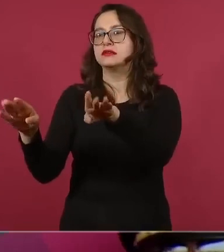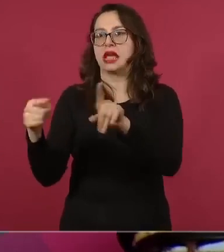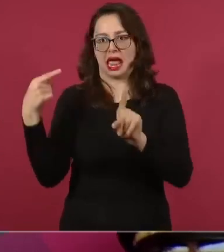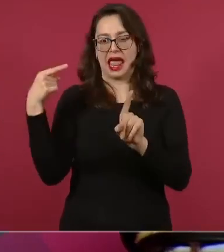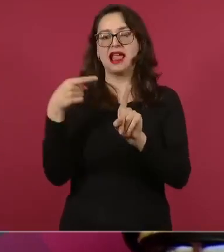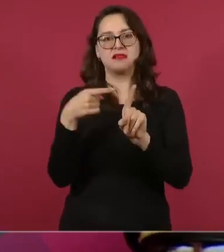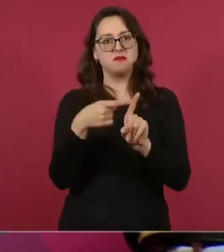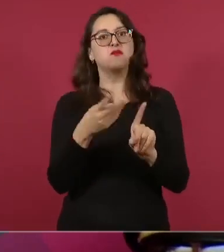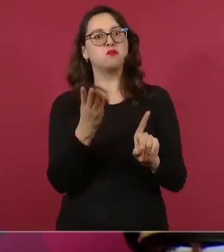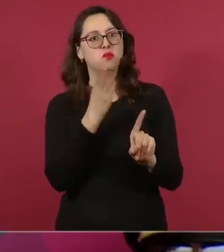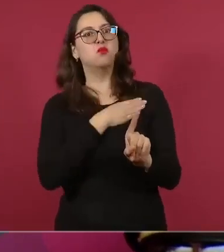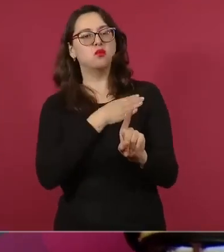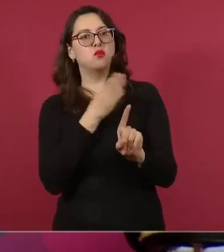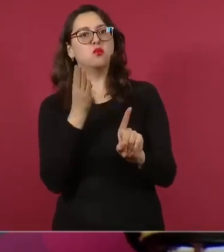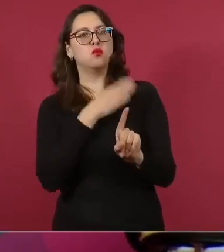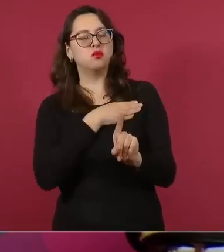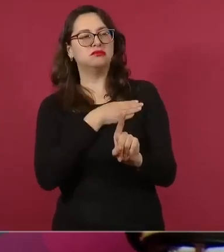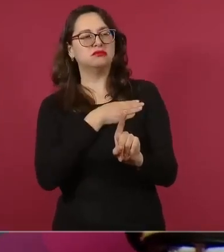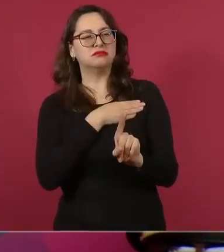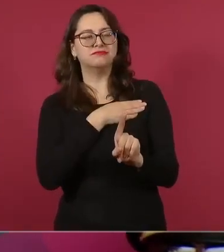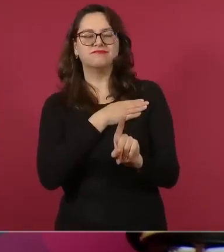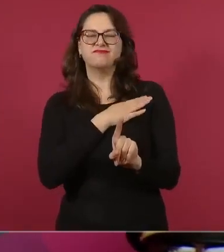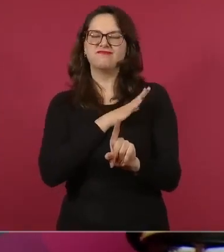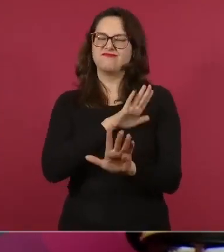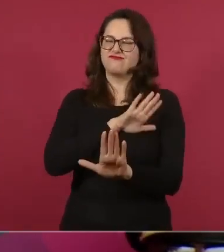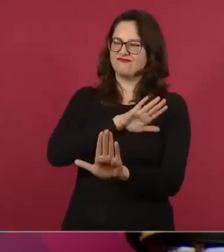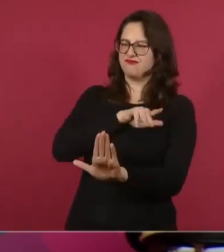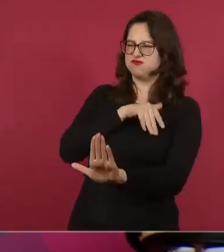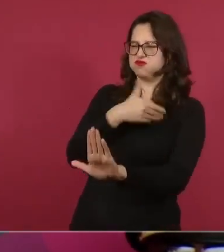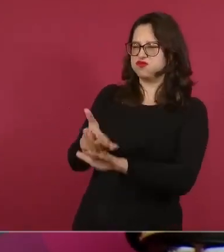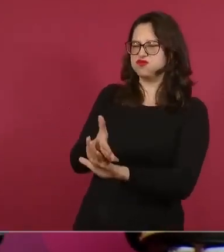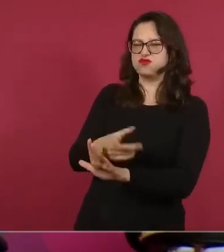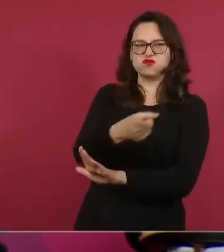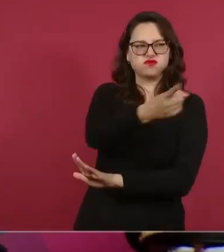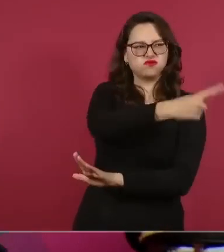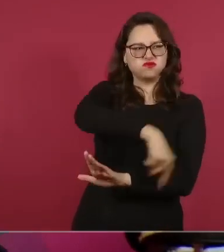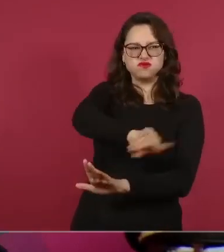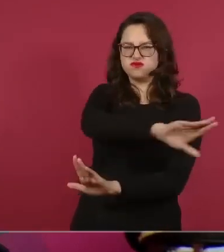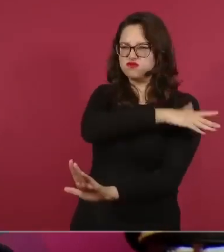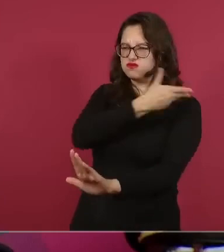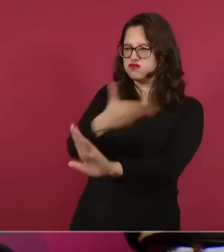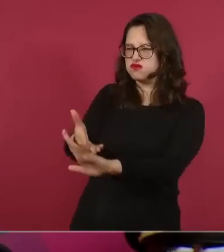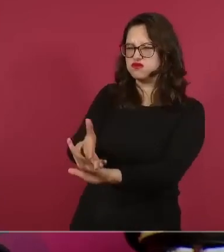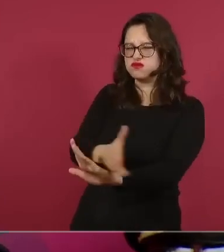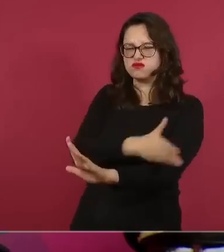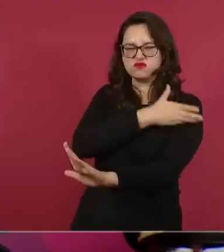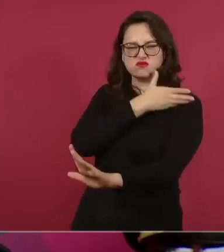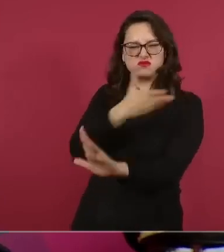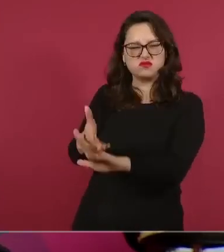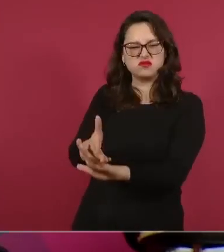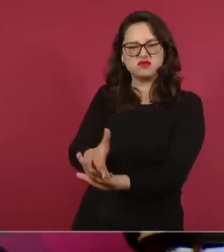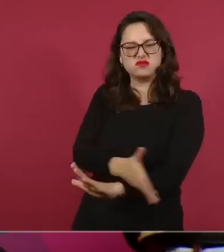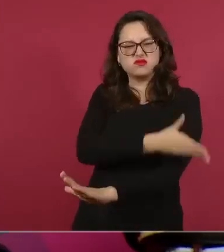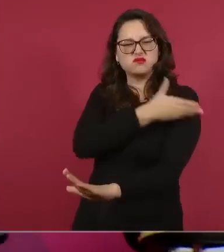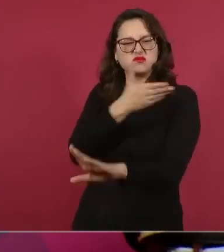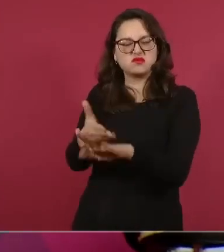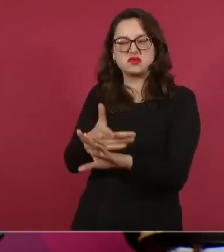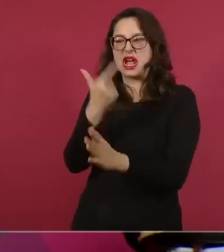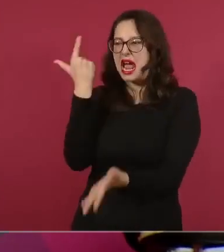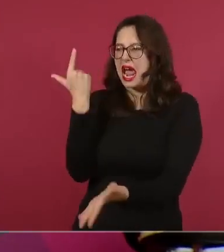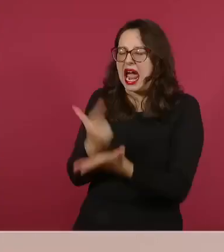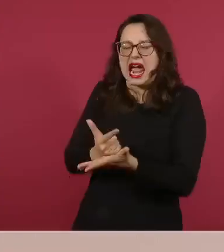bien en toda nuestra historia, al grado que